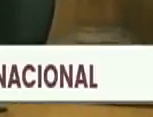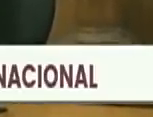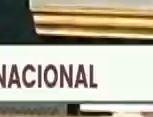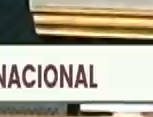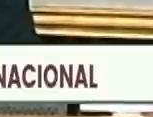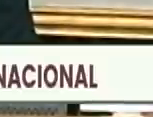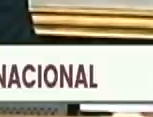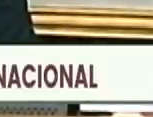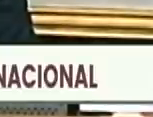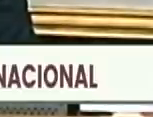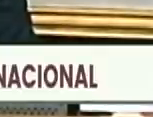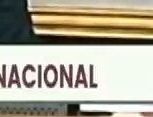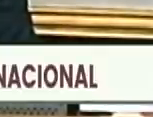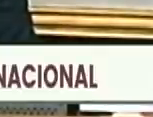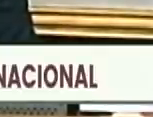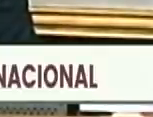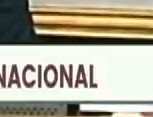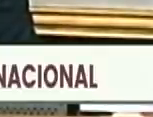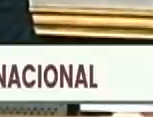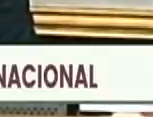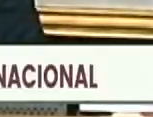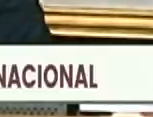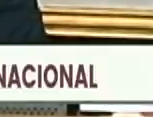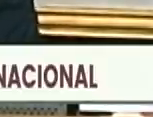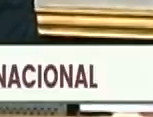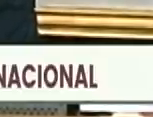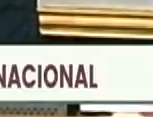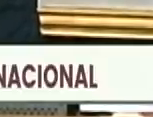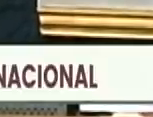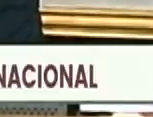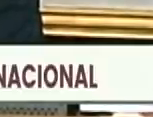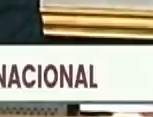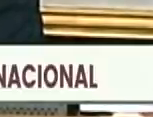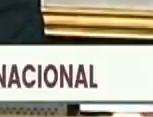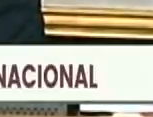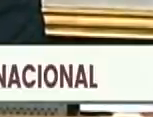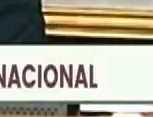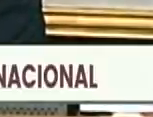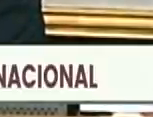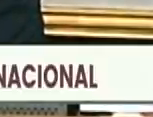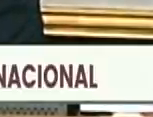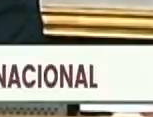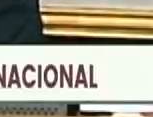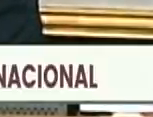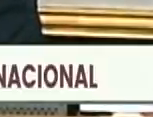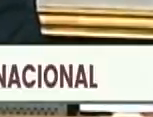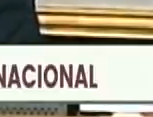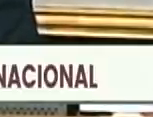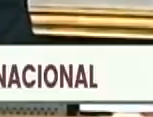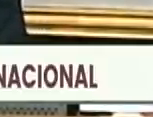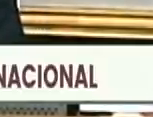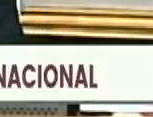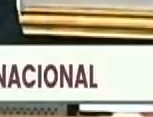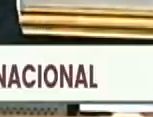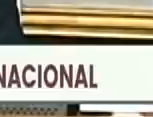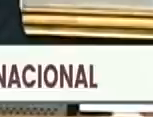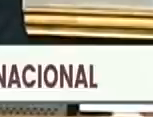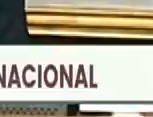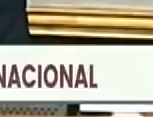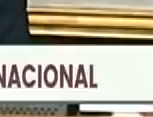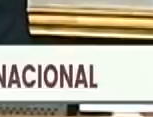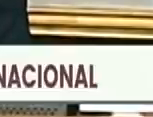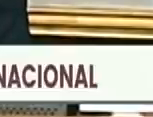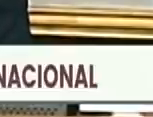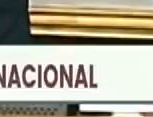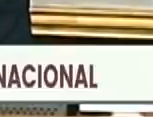presidente. Invitamos a la doctora Delcy Eloína Rodríguez Gómez a ocupar la tribuna de oradores a efecto de la presentación de